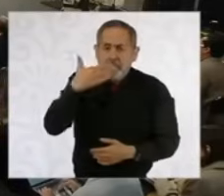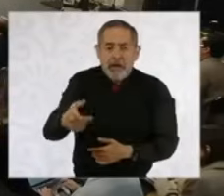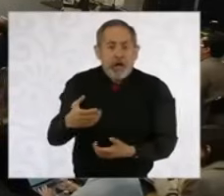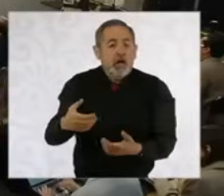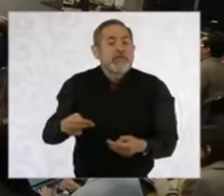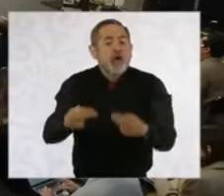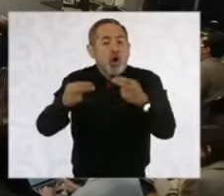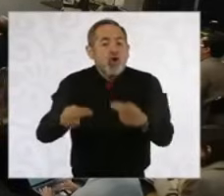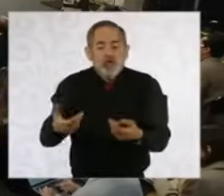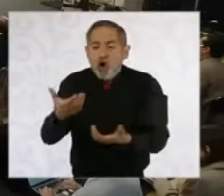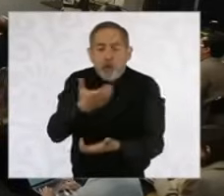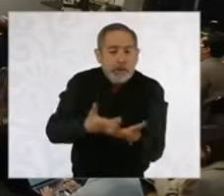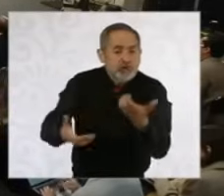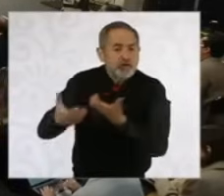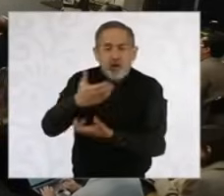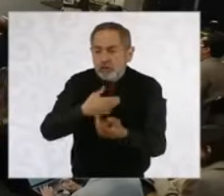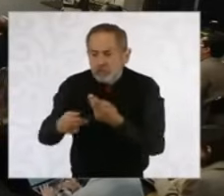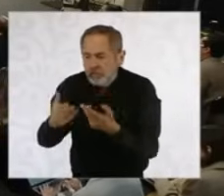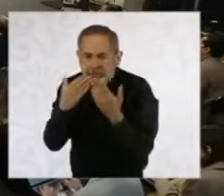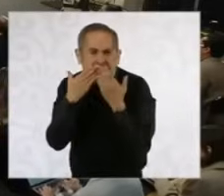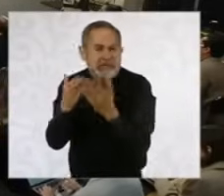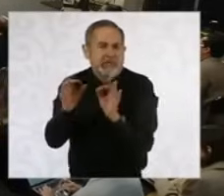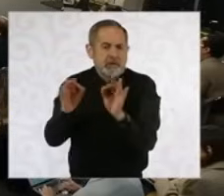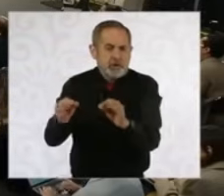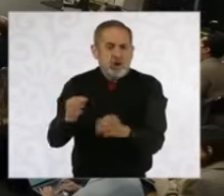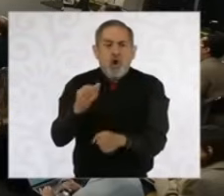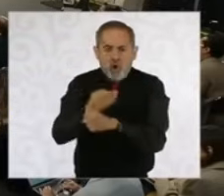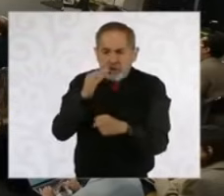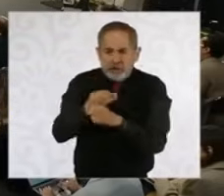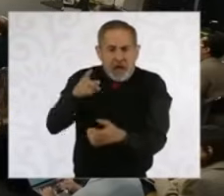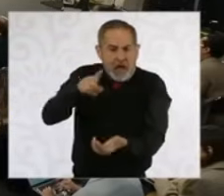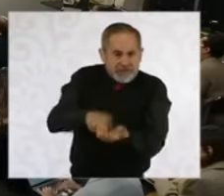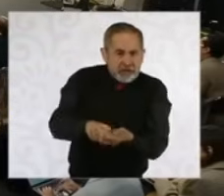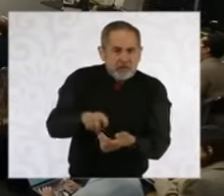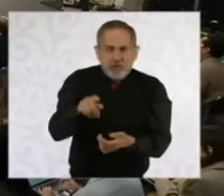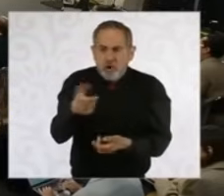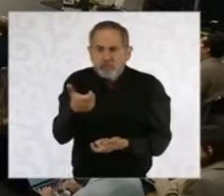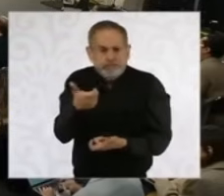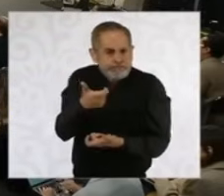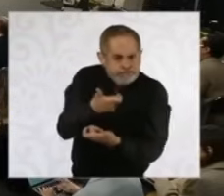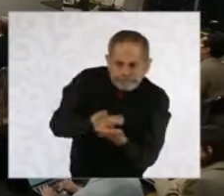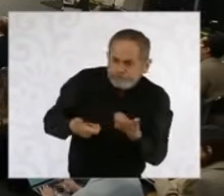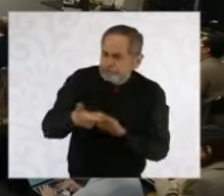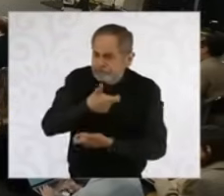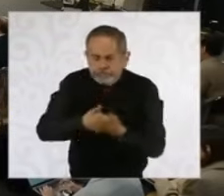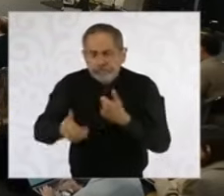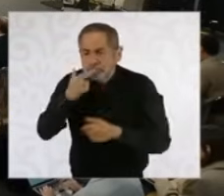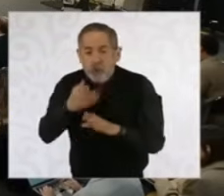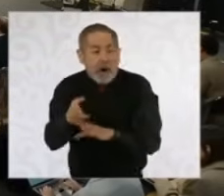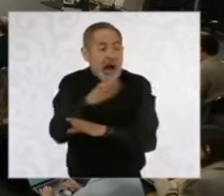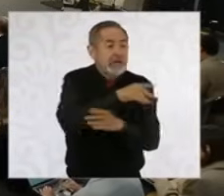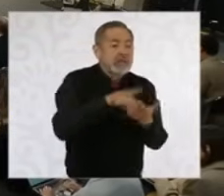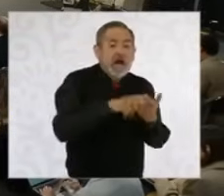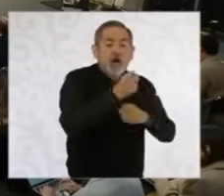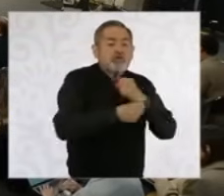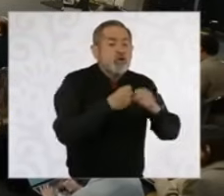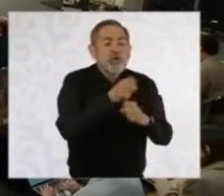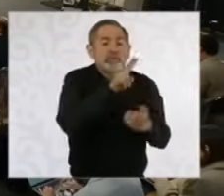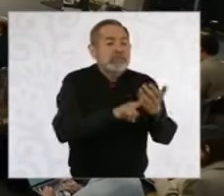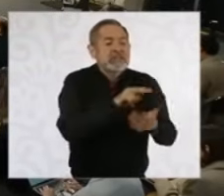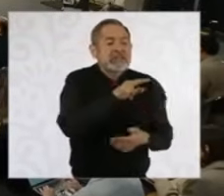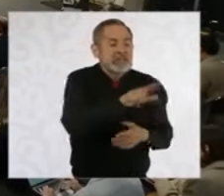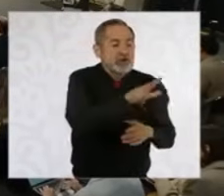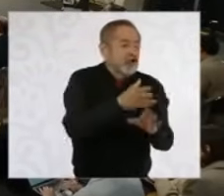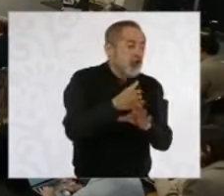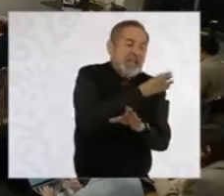comercio en México, pues hoy tenga un mercado interno mucho más vigoroso que lo que tenía en el 2018 o lo que